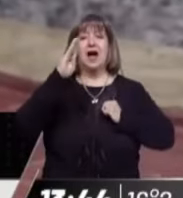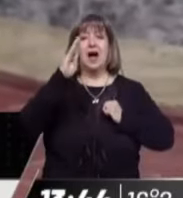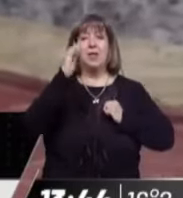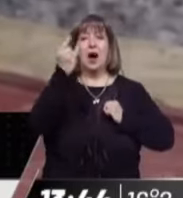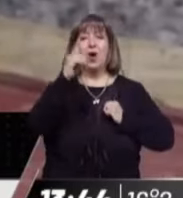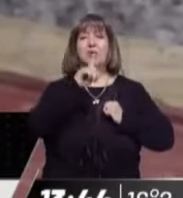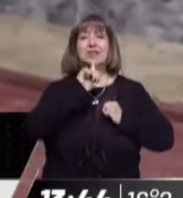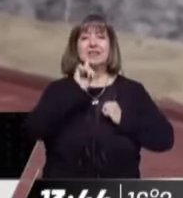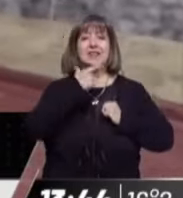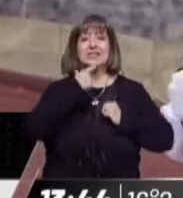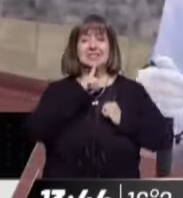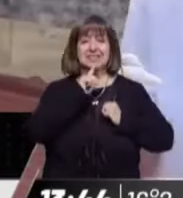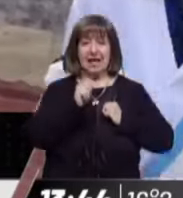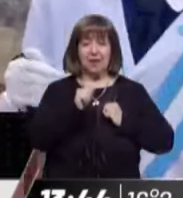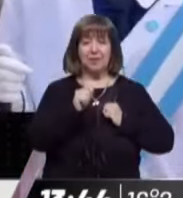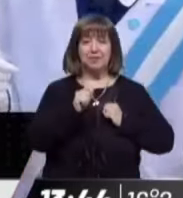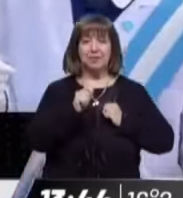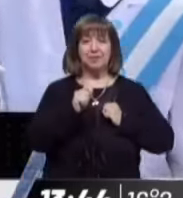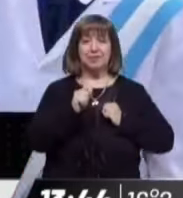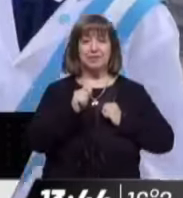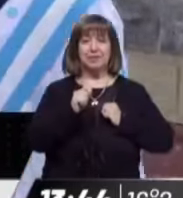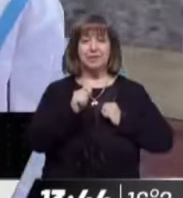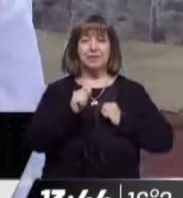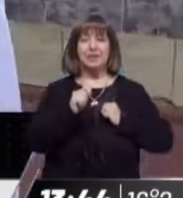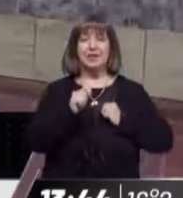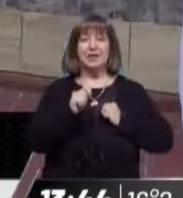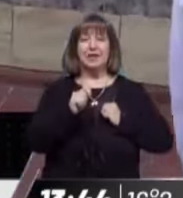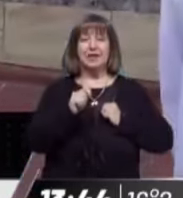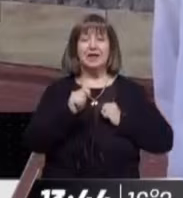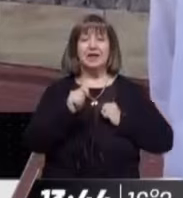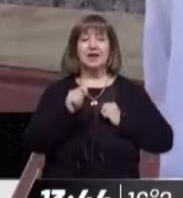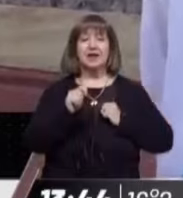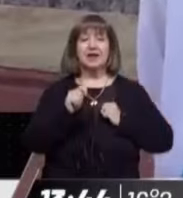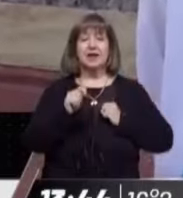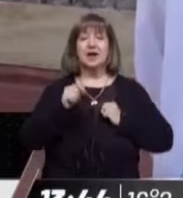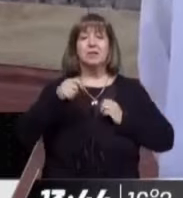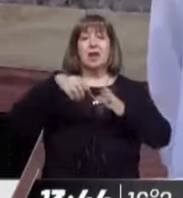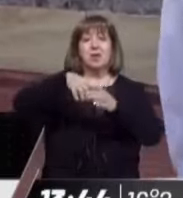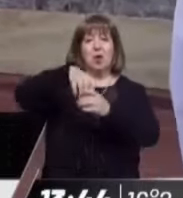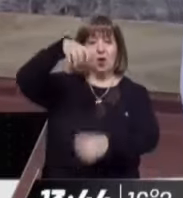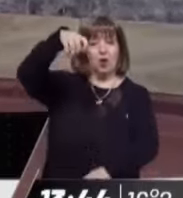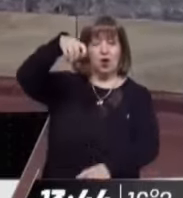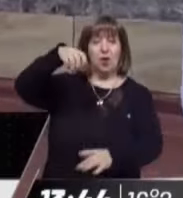muy grande, que está con su, no sé, ¿cómo se llama, Bautista querido, esto que tenés, bastón?